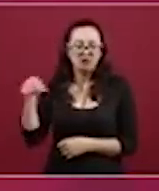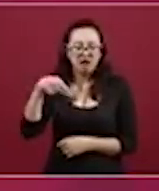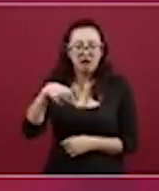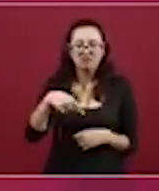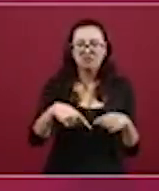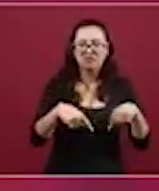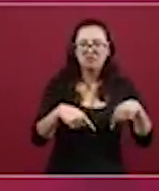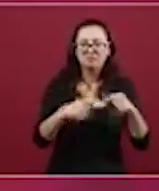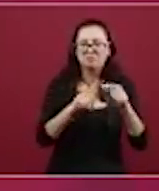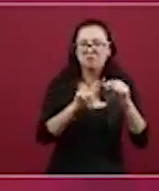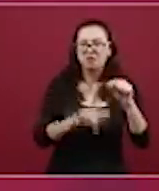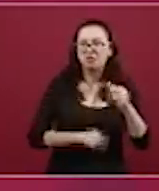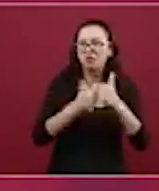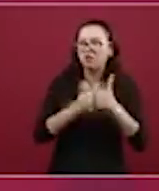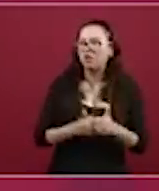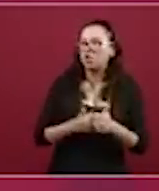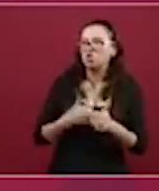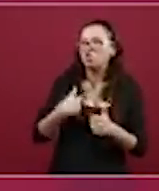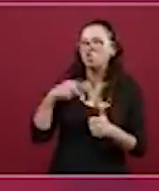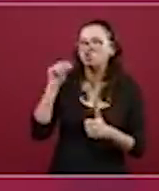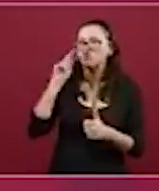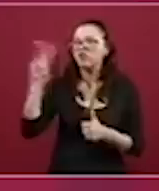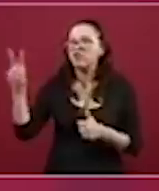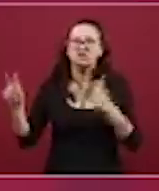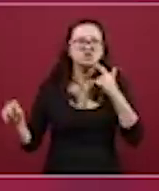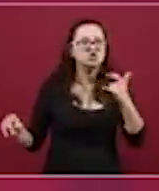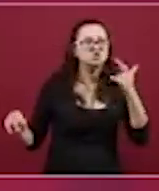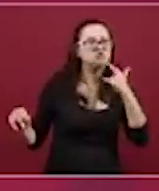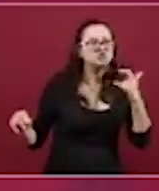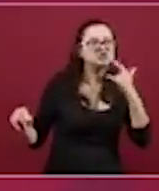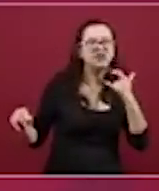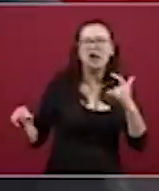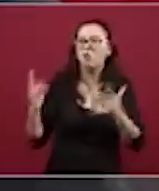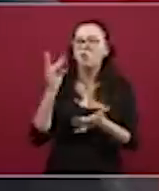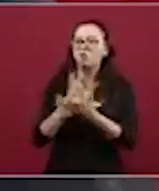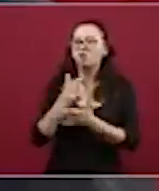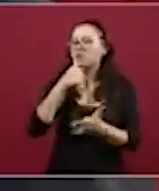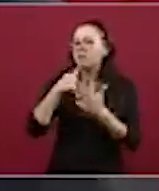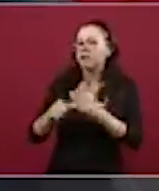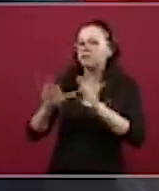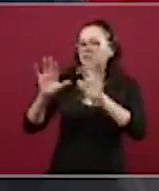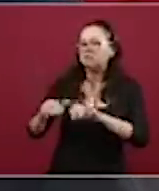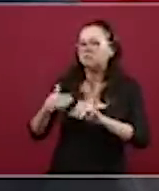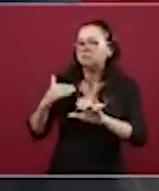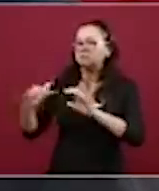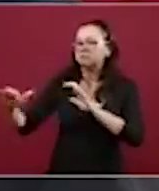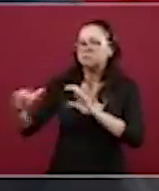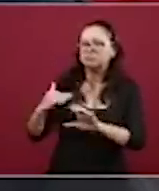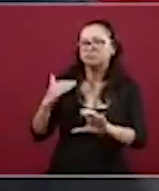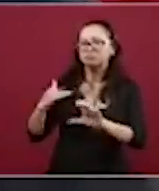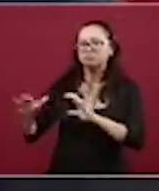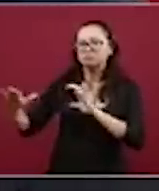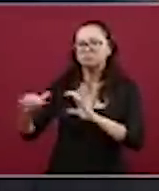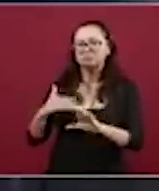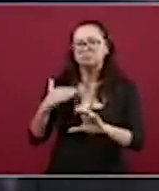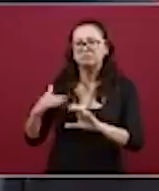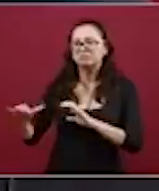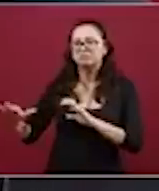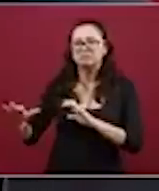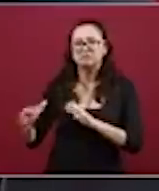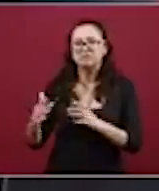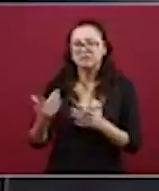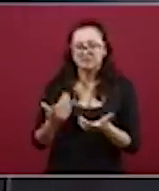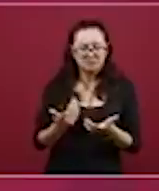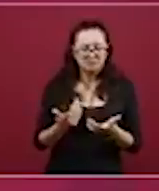acá en la lucha y solo escribe para decir que le